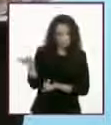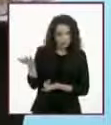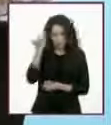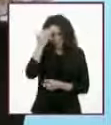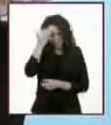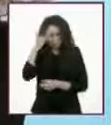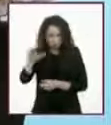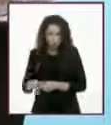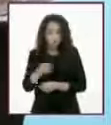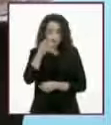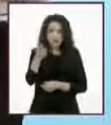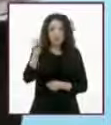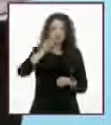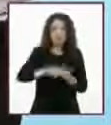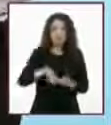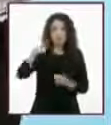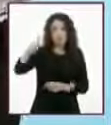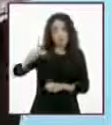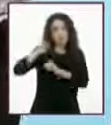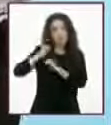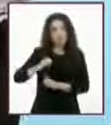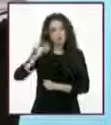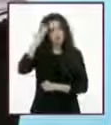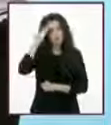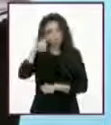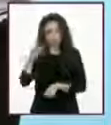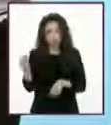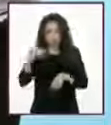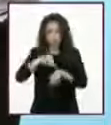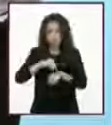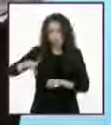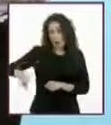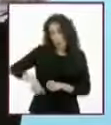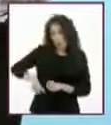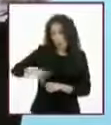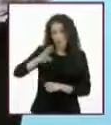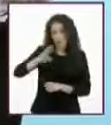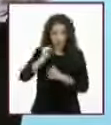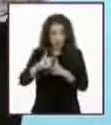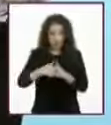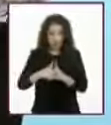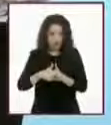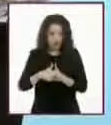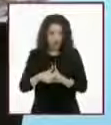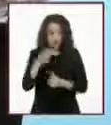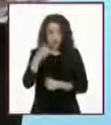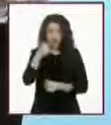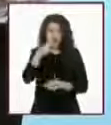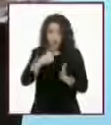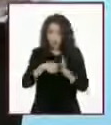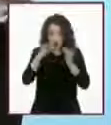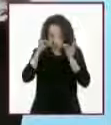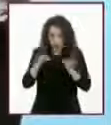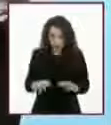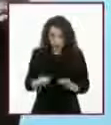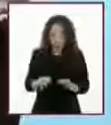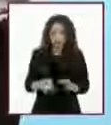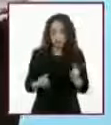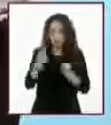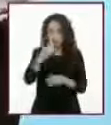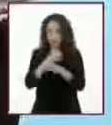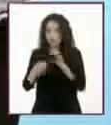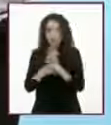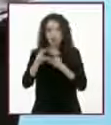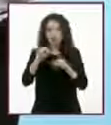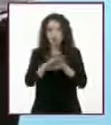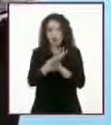un cargo de importancia. Las cartas formales tienen elementos fijos que no cambian, salvo lo que